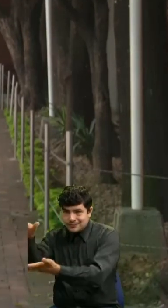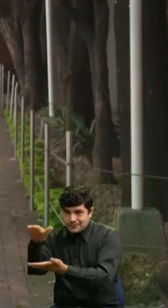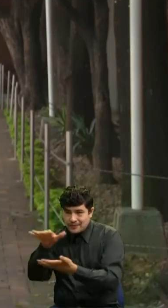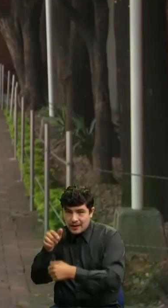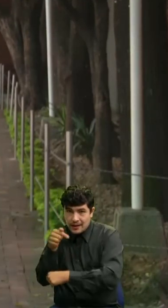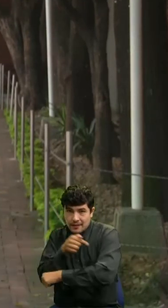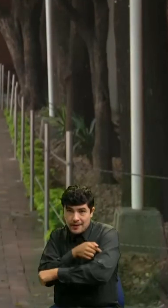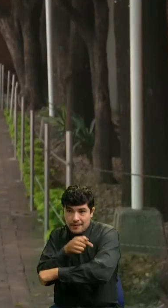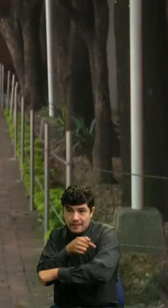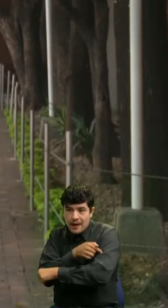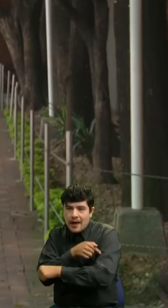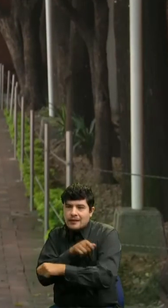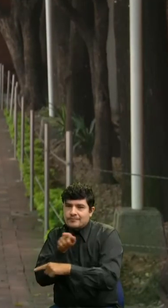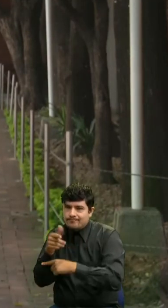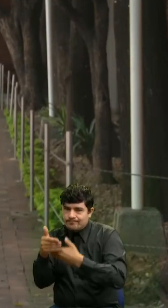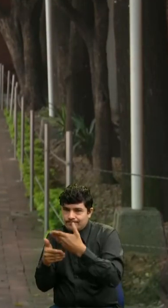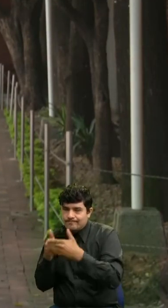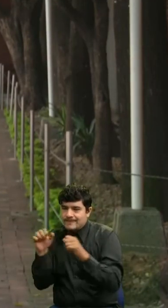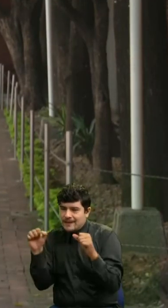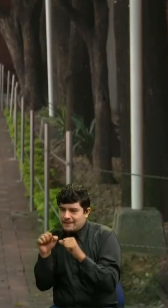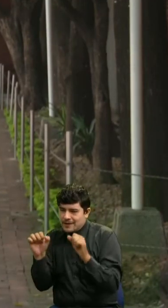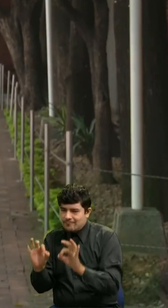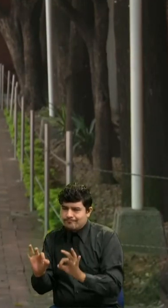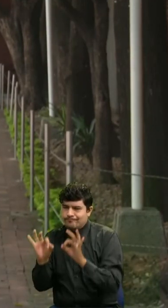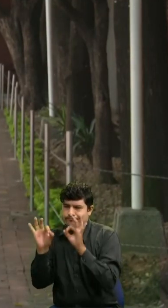de este departamento se puedan perder y no se vacunen a ciertas personas